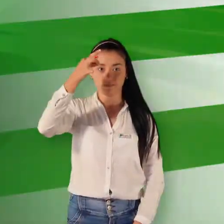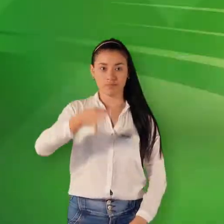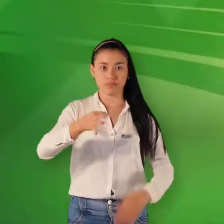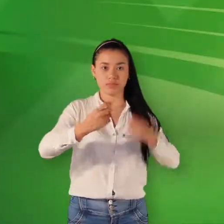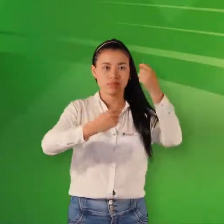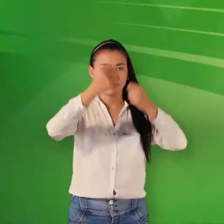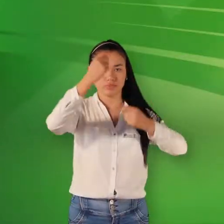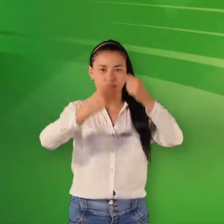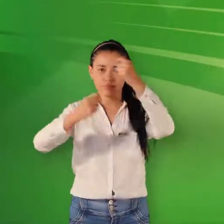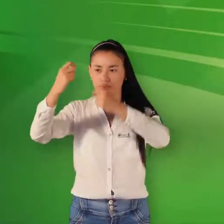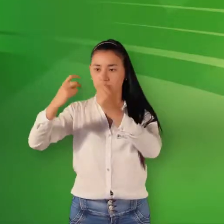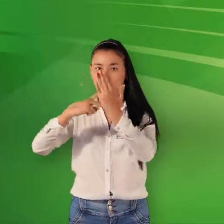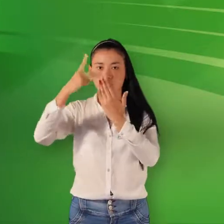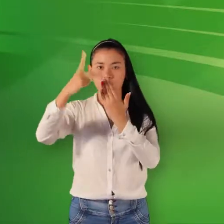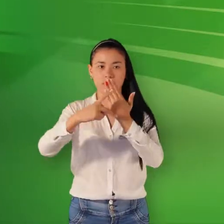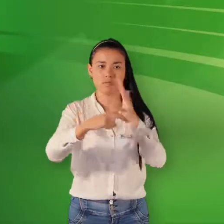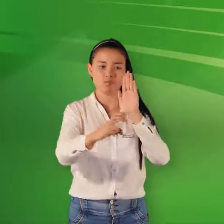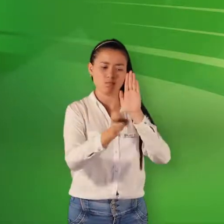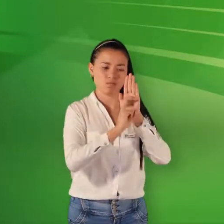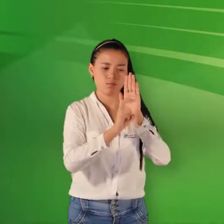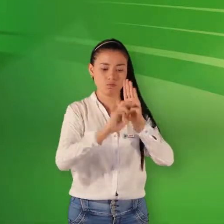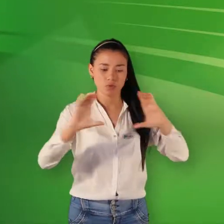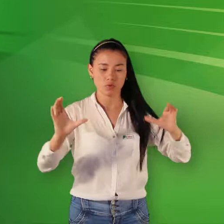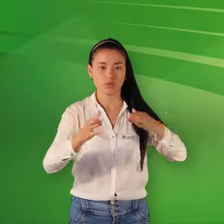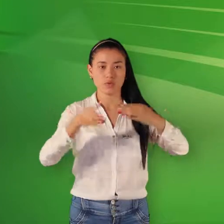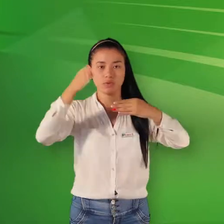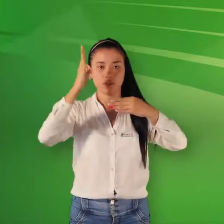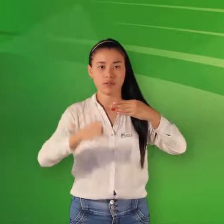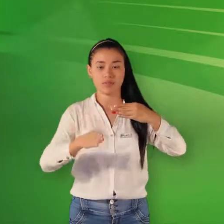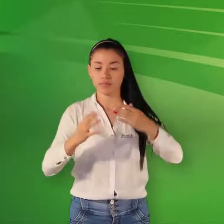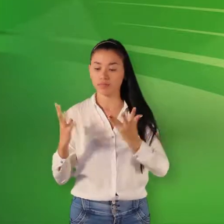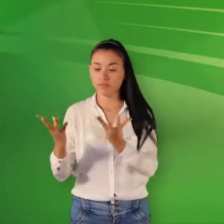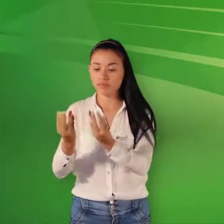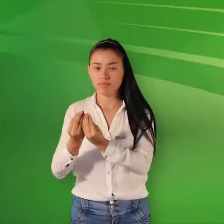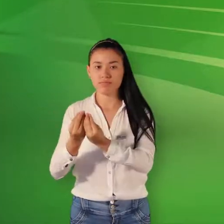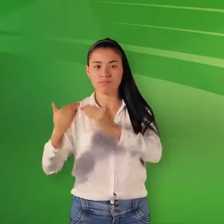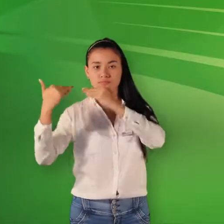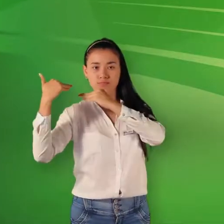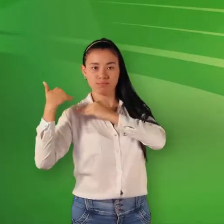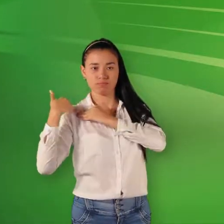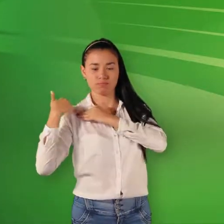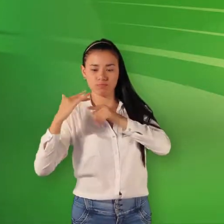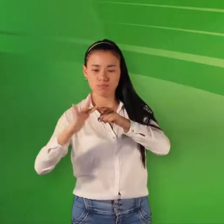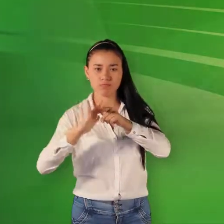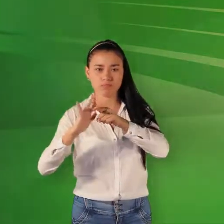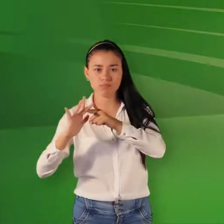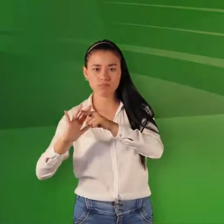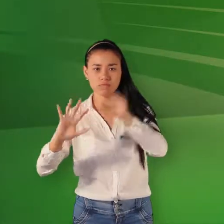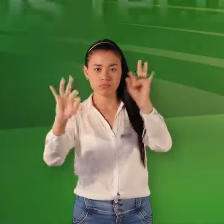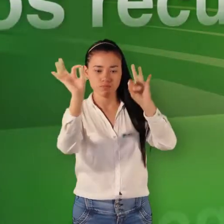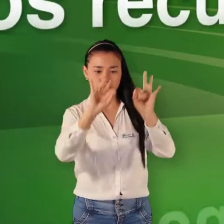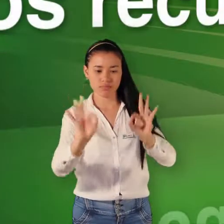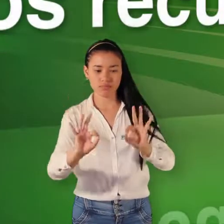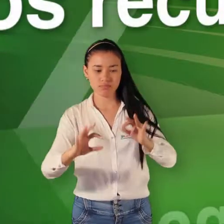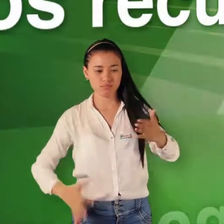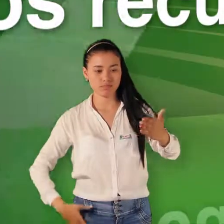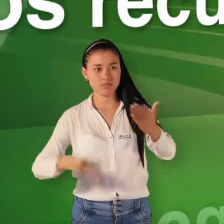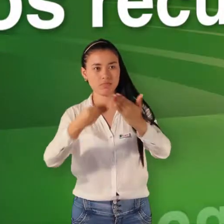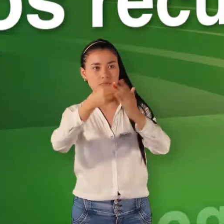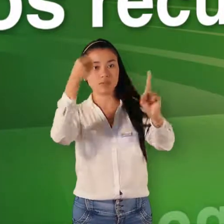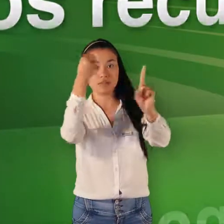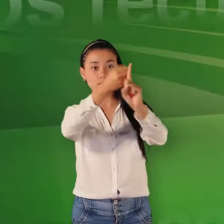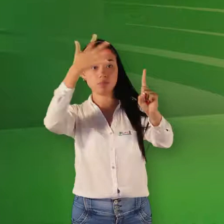La realidad financiera y las proyecciones del marco fiscal de mediano plazo nos exige aplicar con responsabilidad